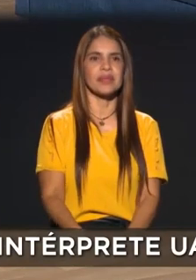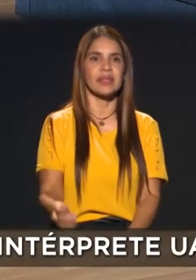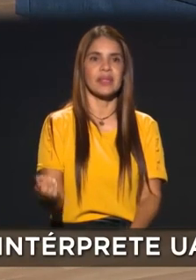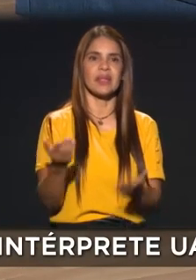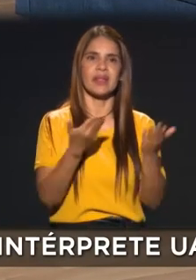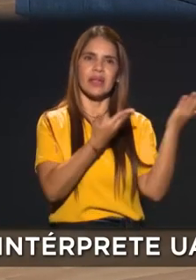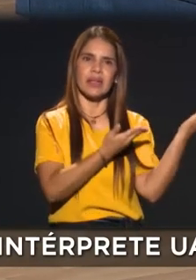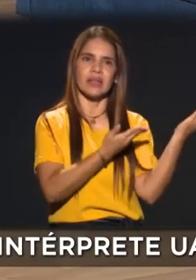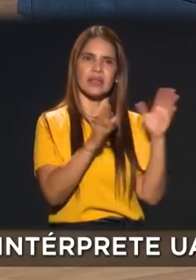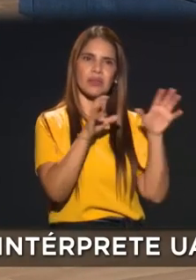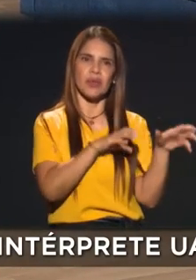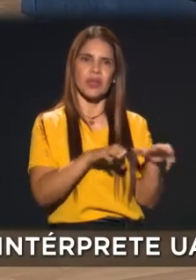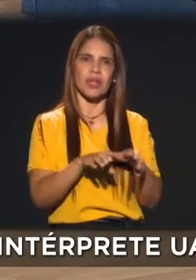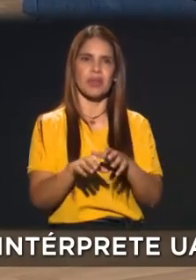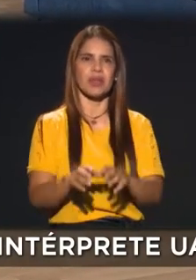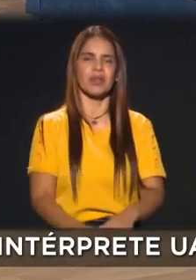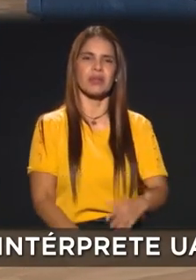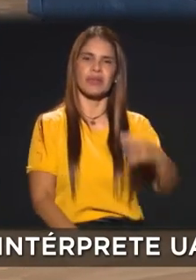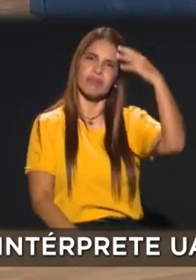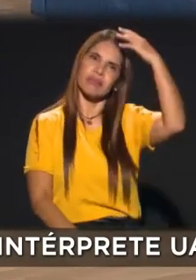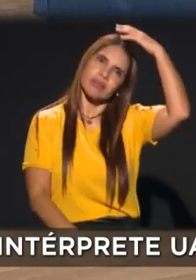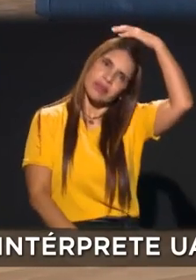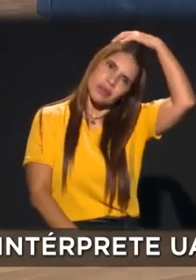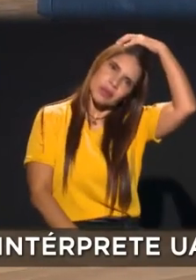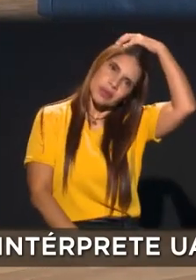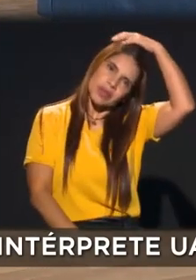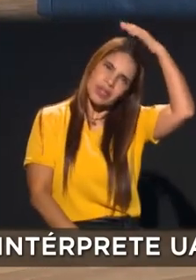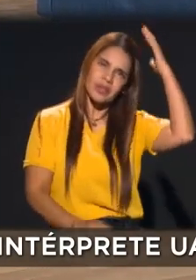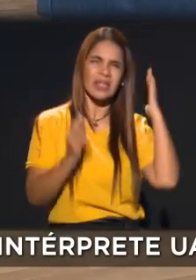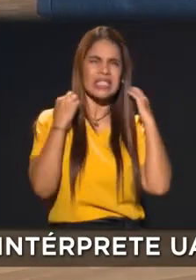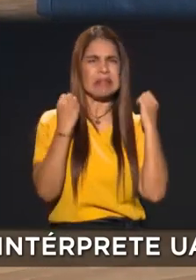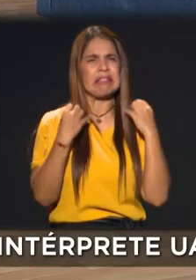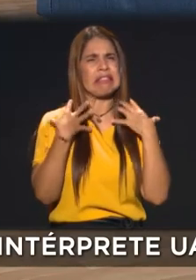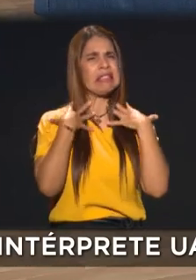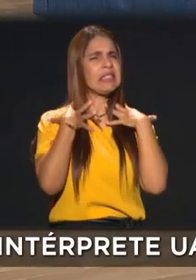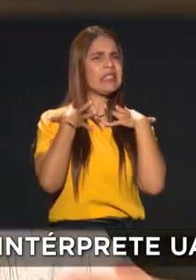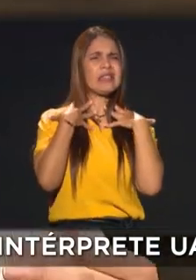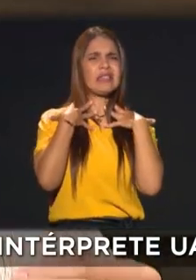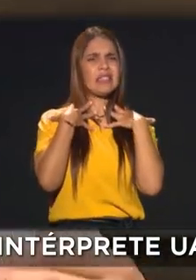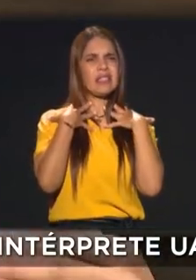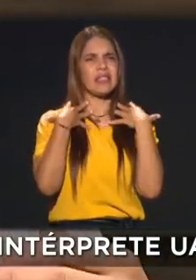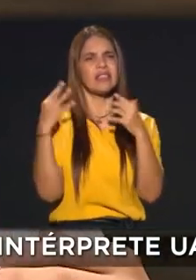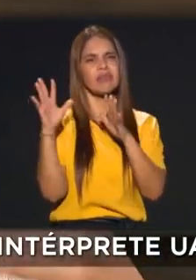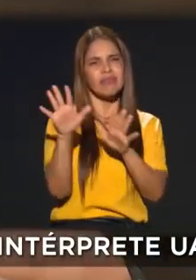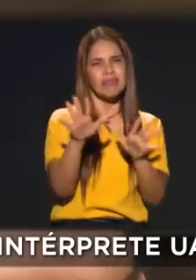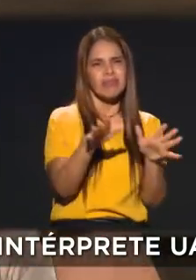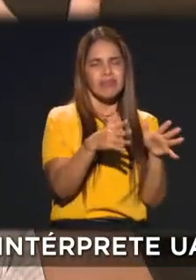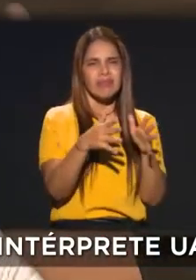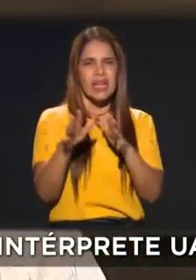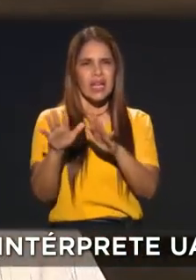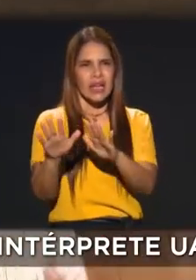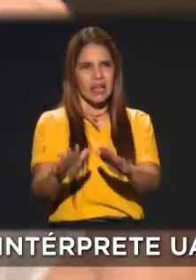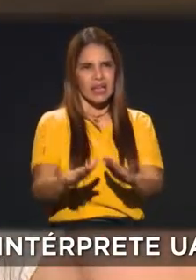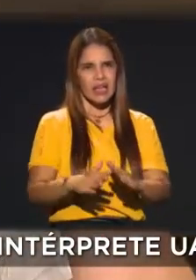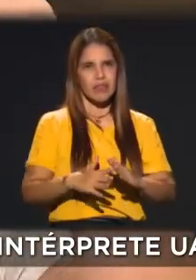y ahí hacer una extensión del cuello, que es una parte donde se cargan muchas tensiones, y con el aire siempre visualizando que a